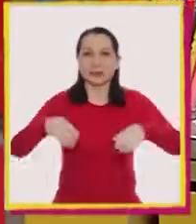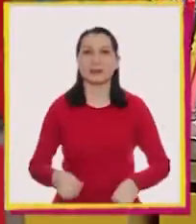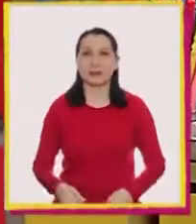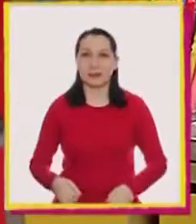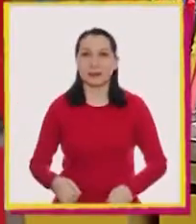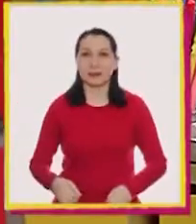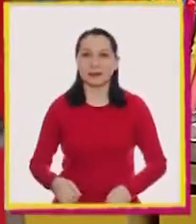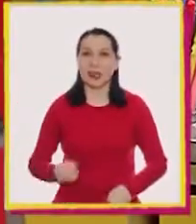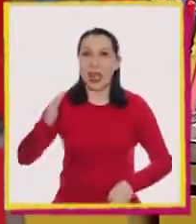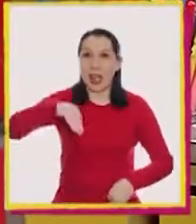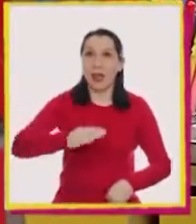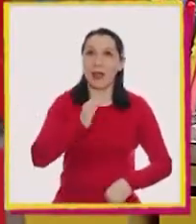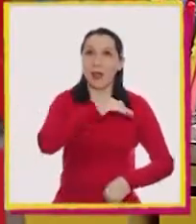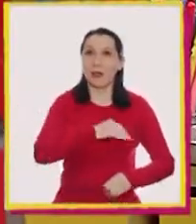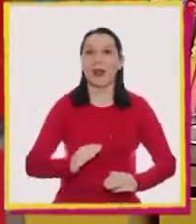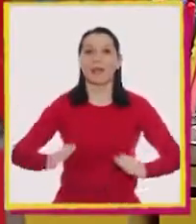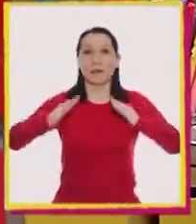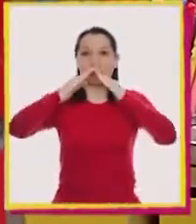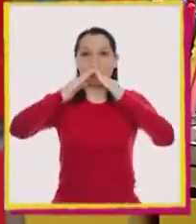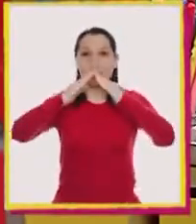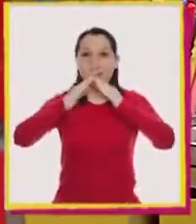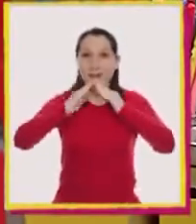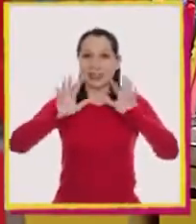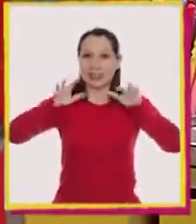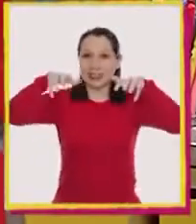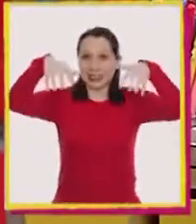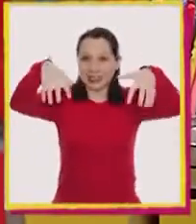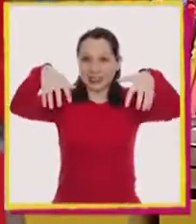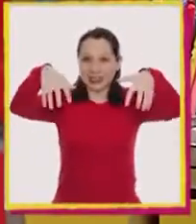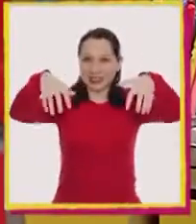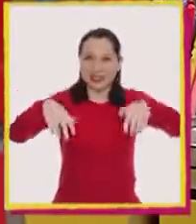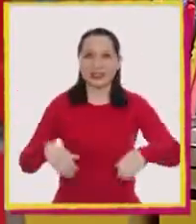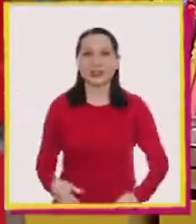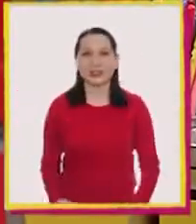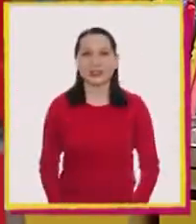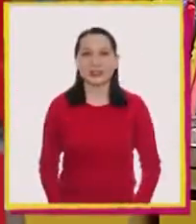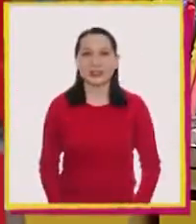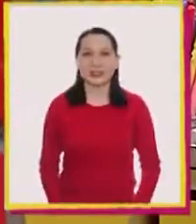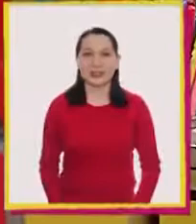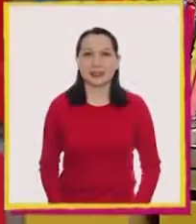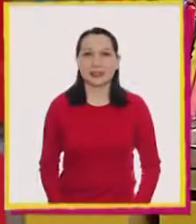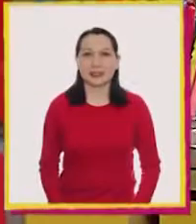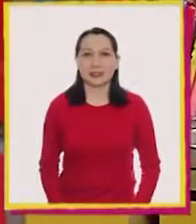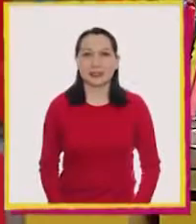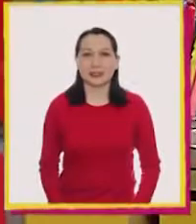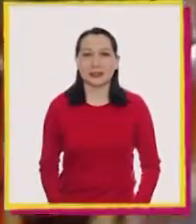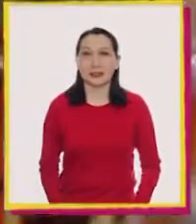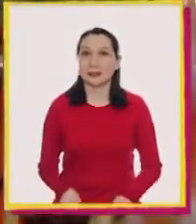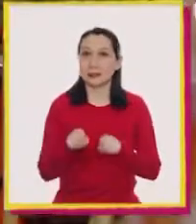montaña, león. Agua, montaña, león.